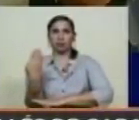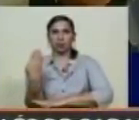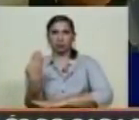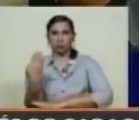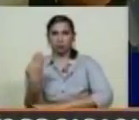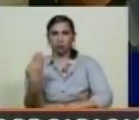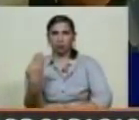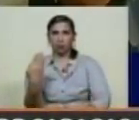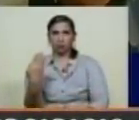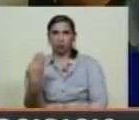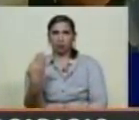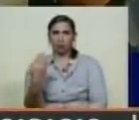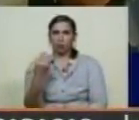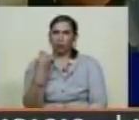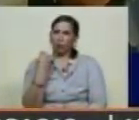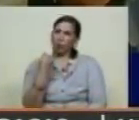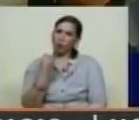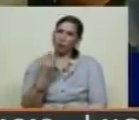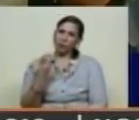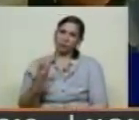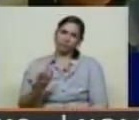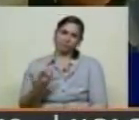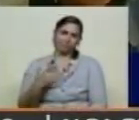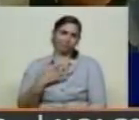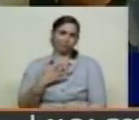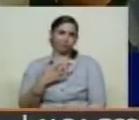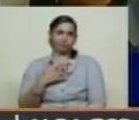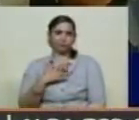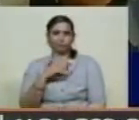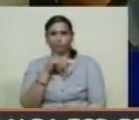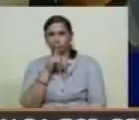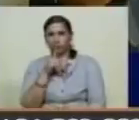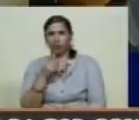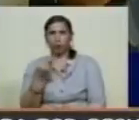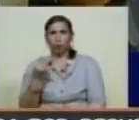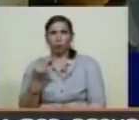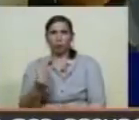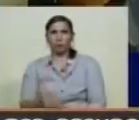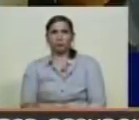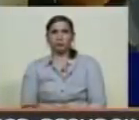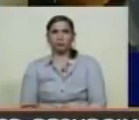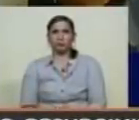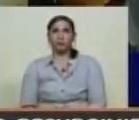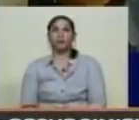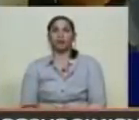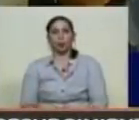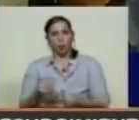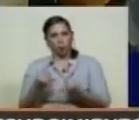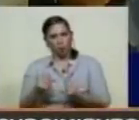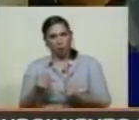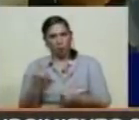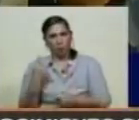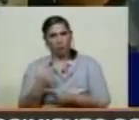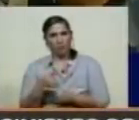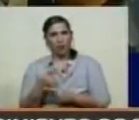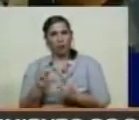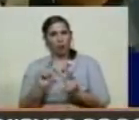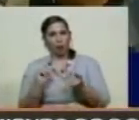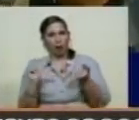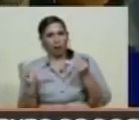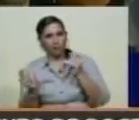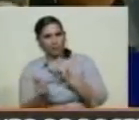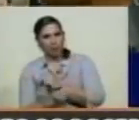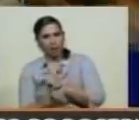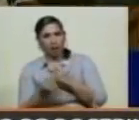la vergüenza te hace pasivo. Lo que nos tiene que dar es rebeldía y cambiar, que